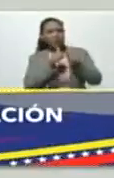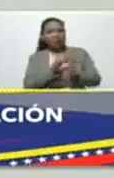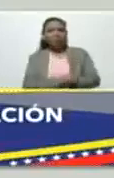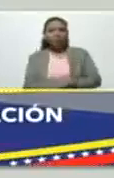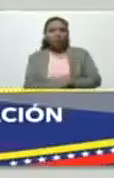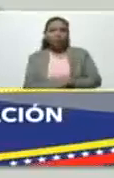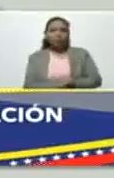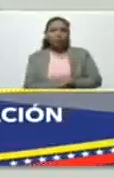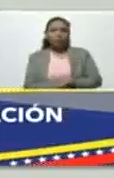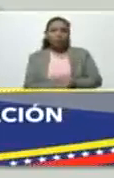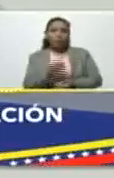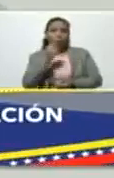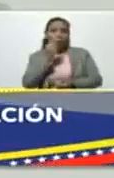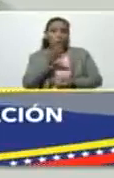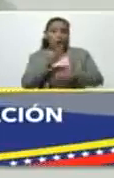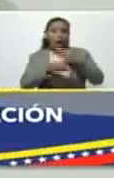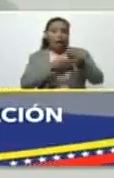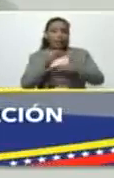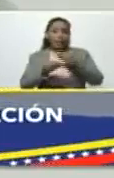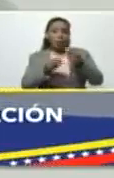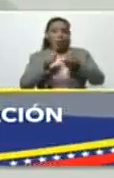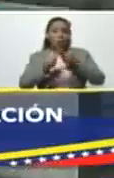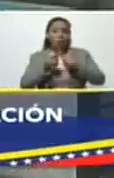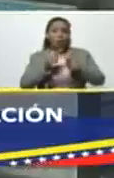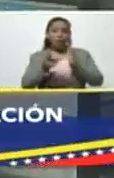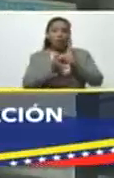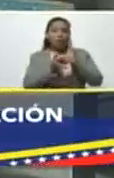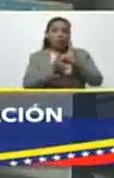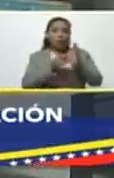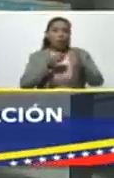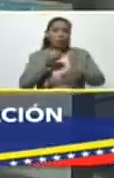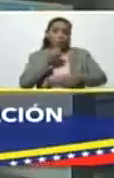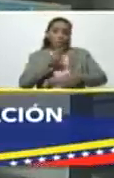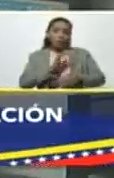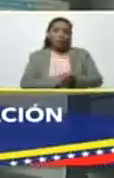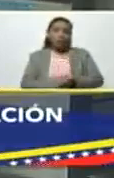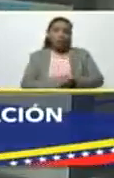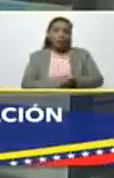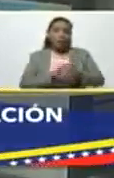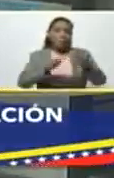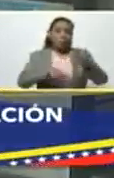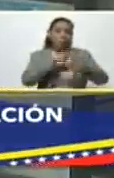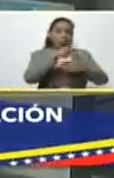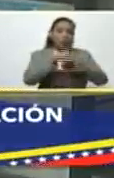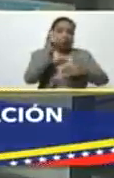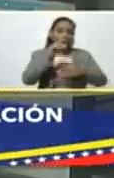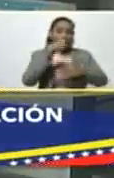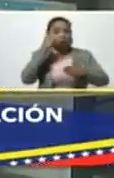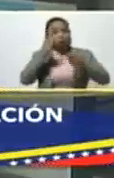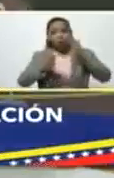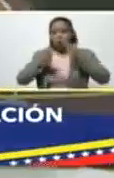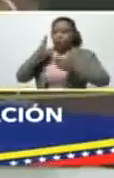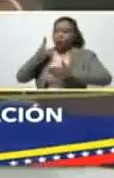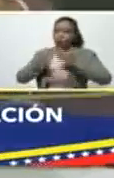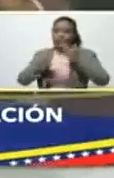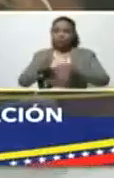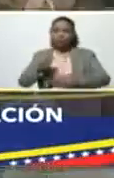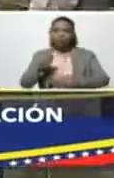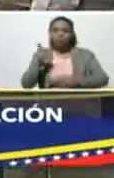bueno, hacemos cosas de tecnología y pues programamos también los robots. Ah,